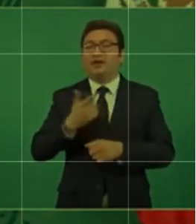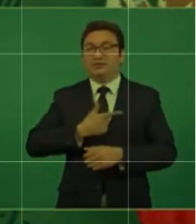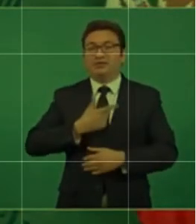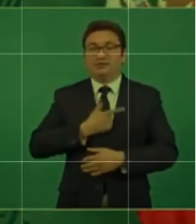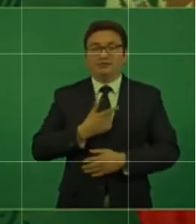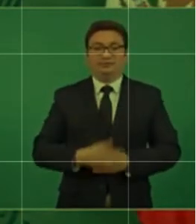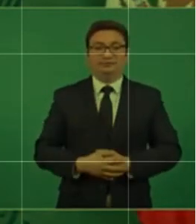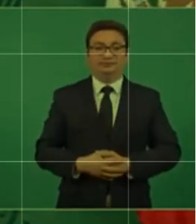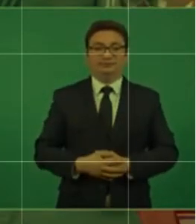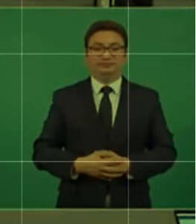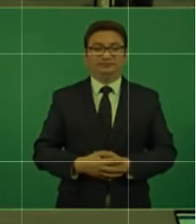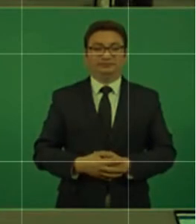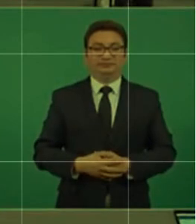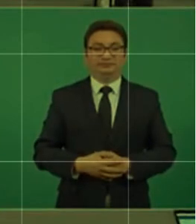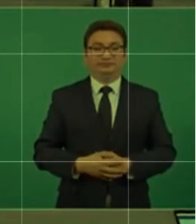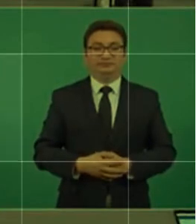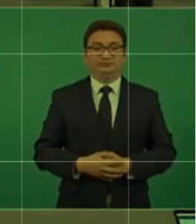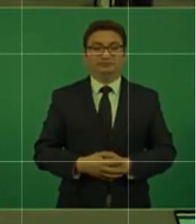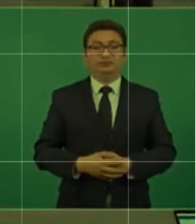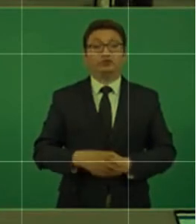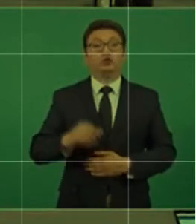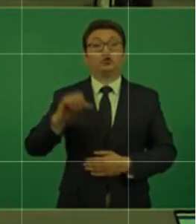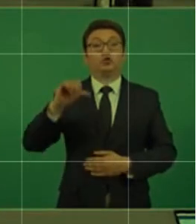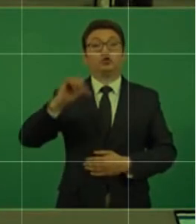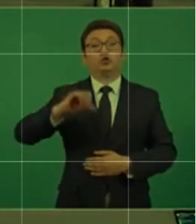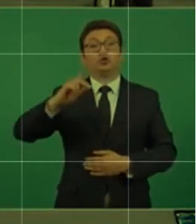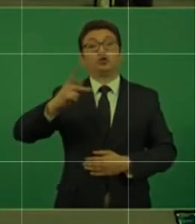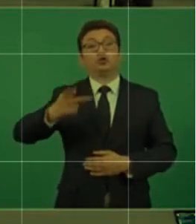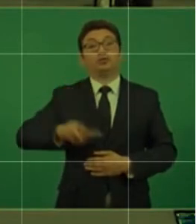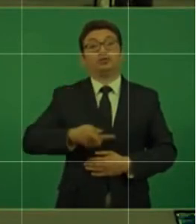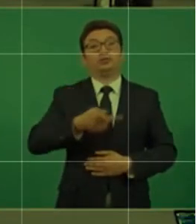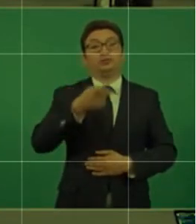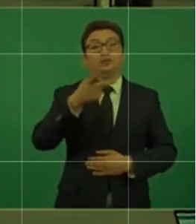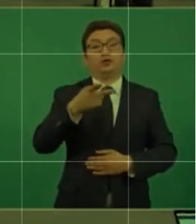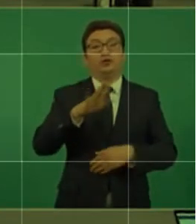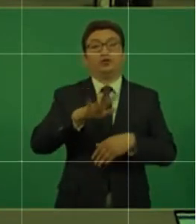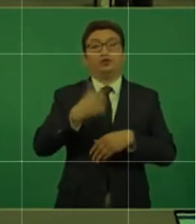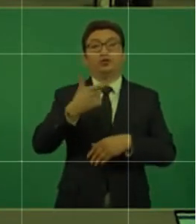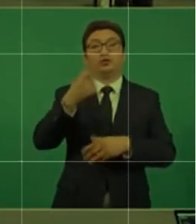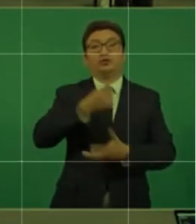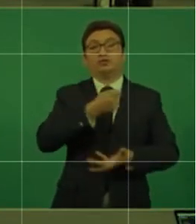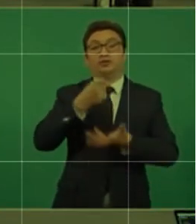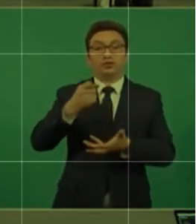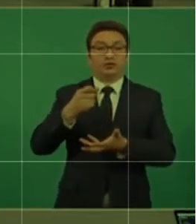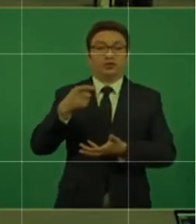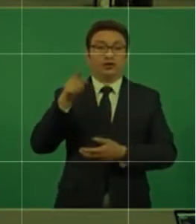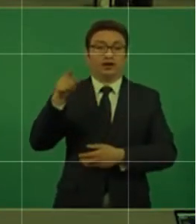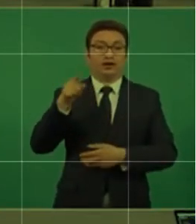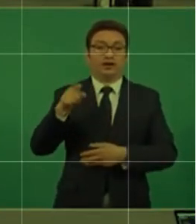Sí. Hoy le preguntaron en la mañana por el presupuesto del CONACYT